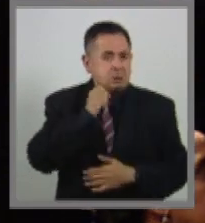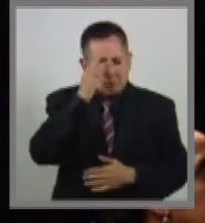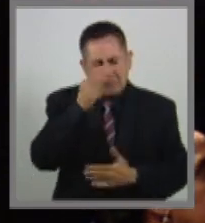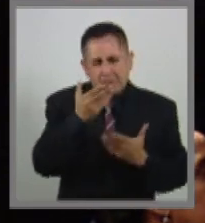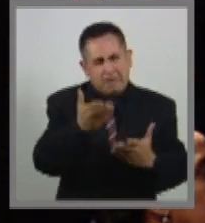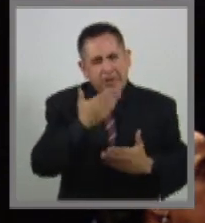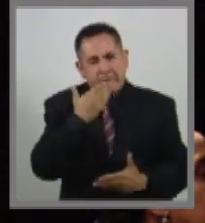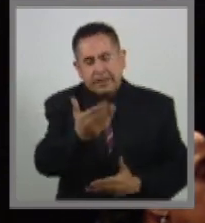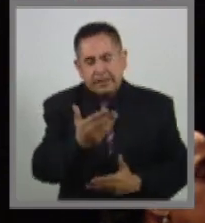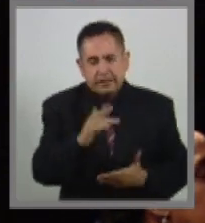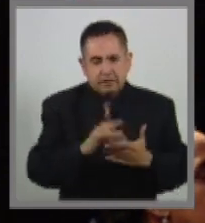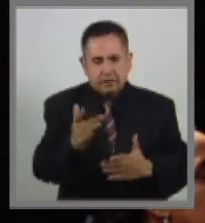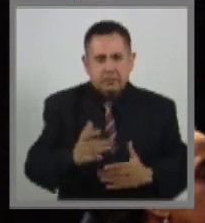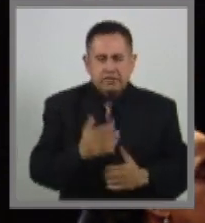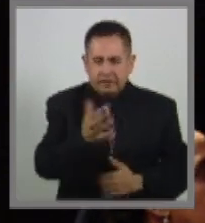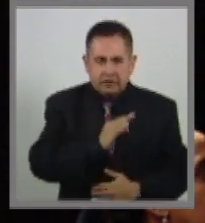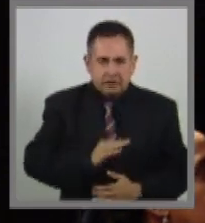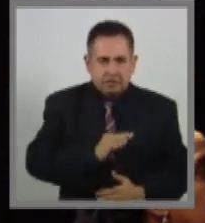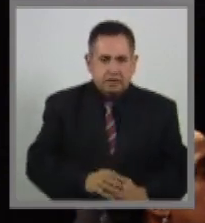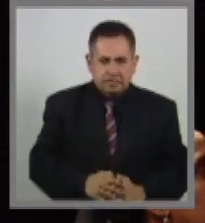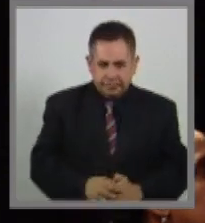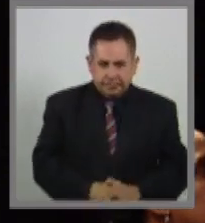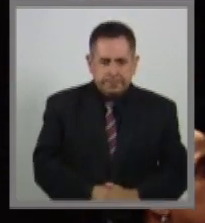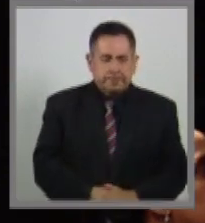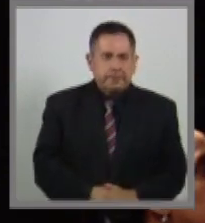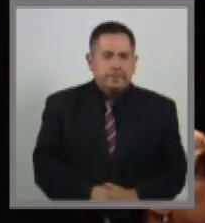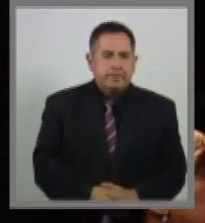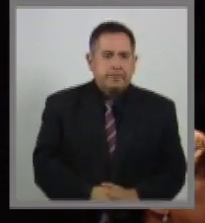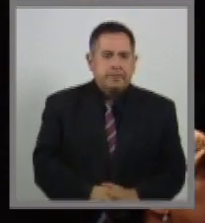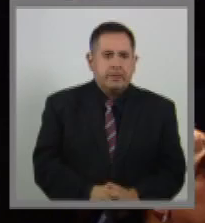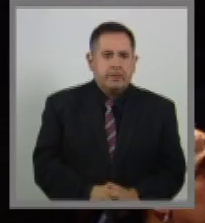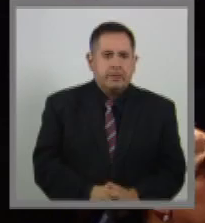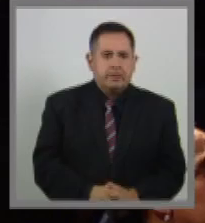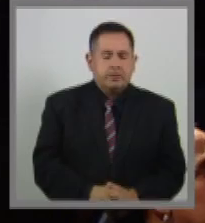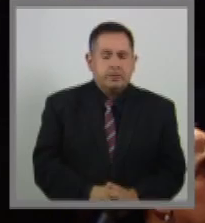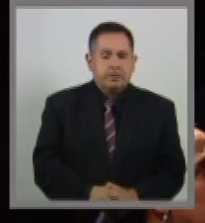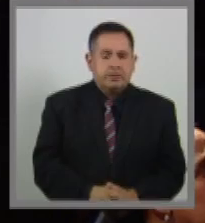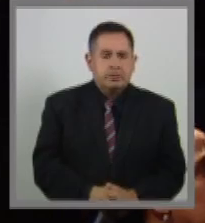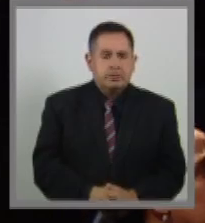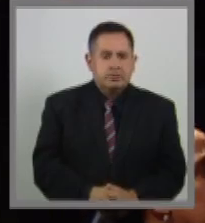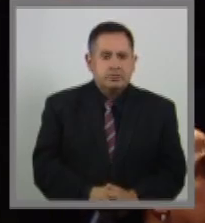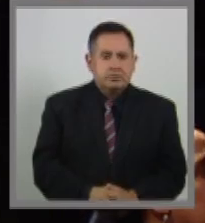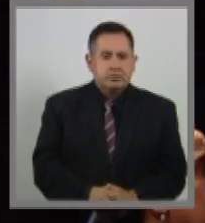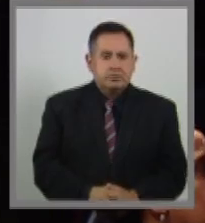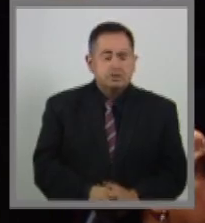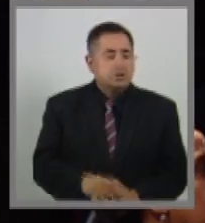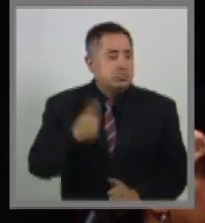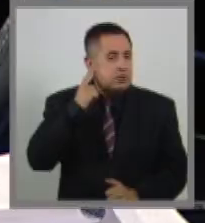vaya usted muy bien. Felicidades, senador.